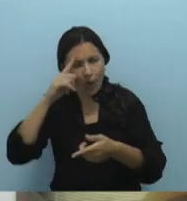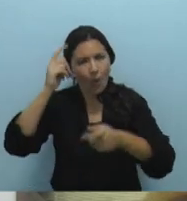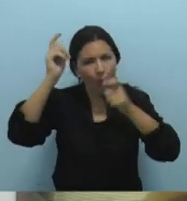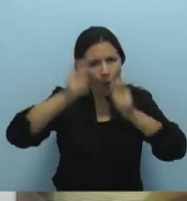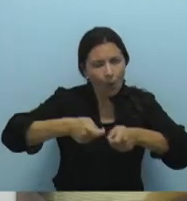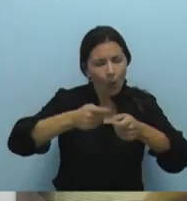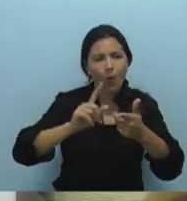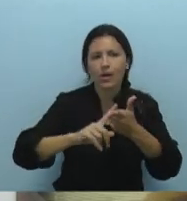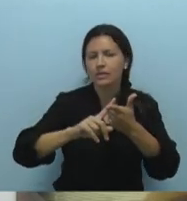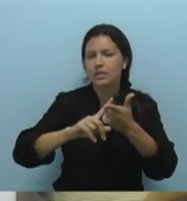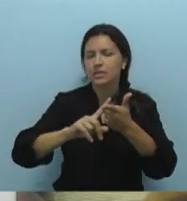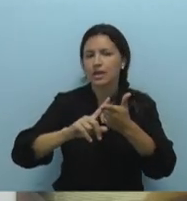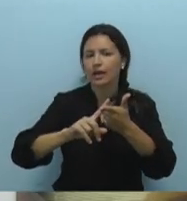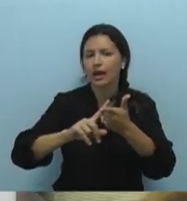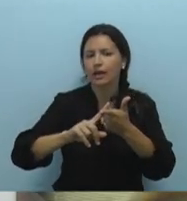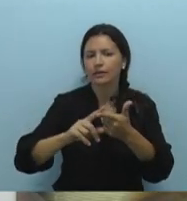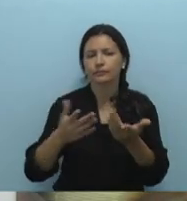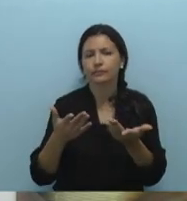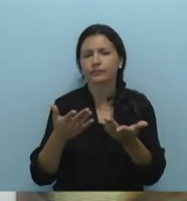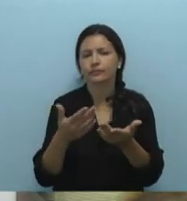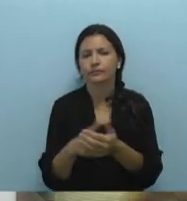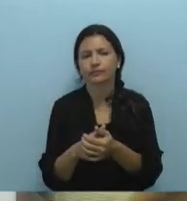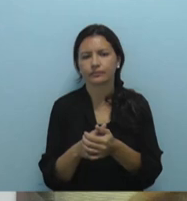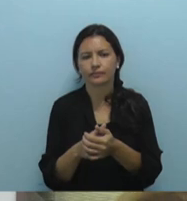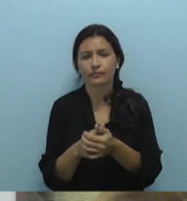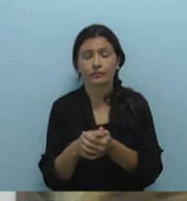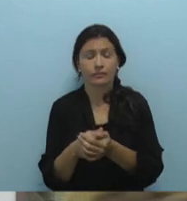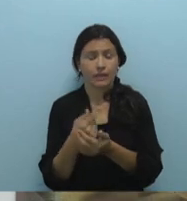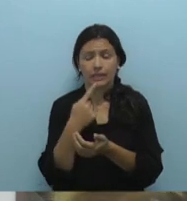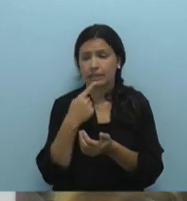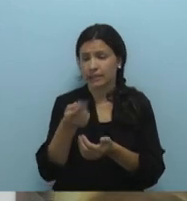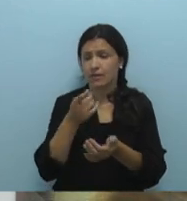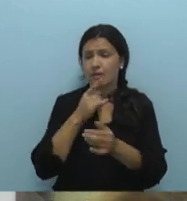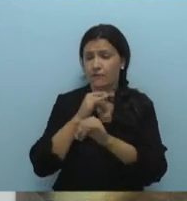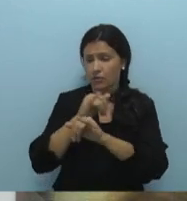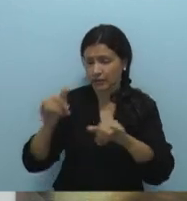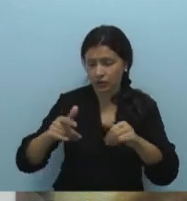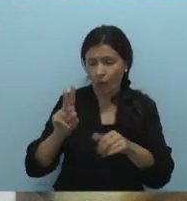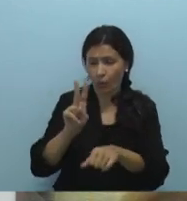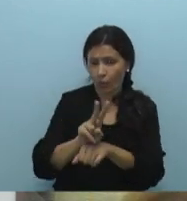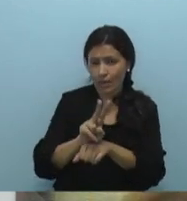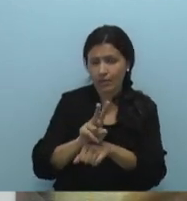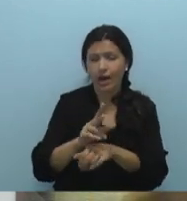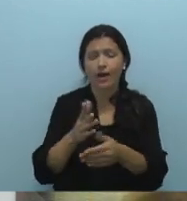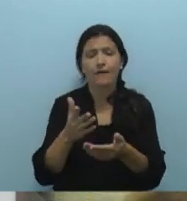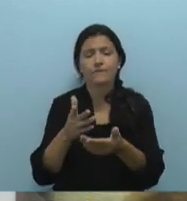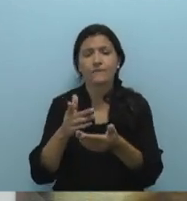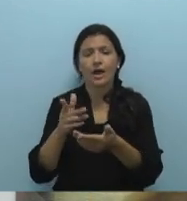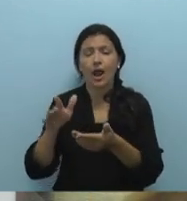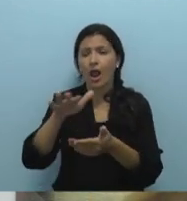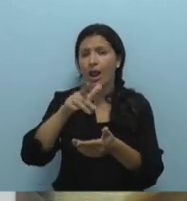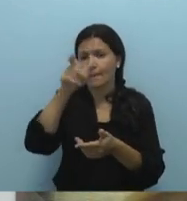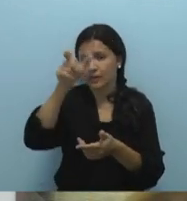Ministerio Público de la Acusación, brindándole información y protección judicial a Leonardo Peiti,